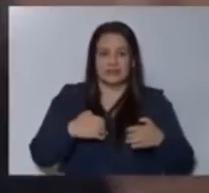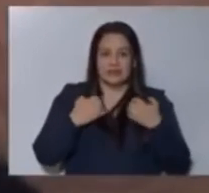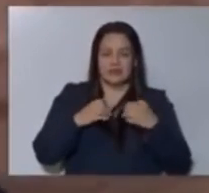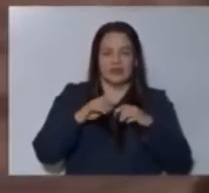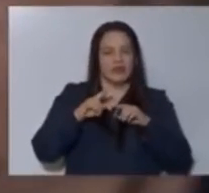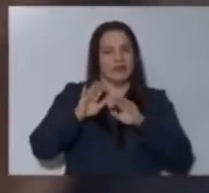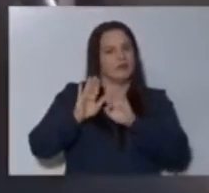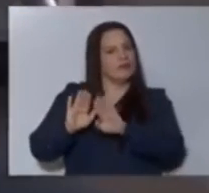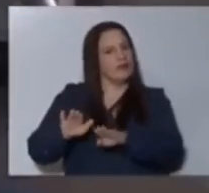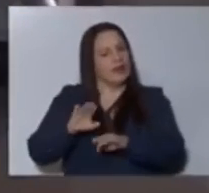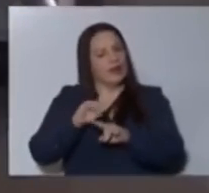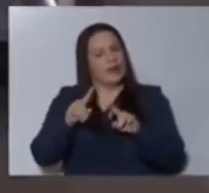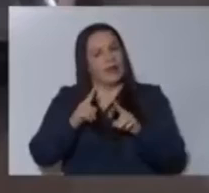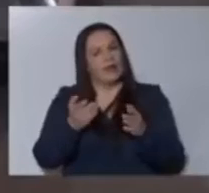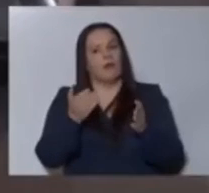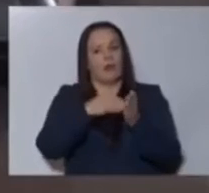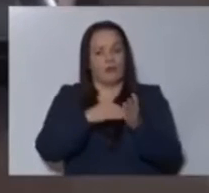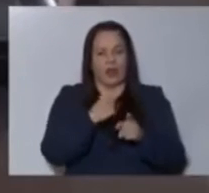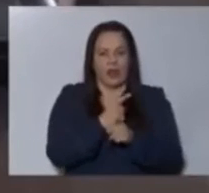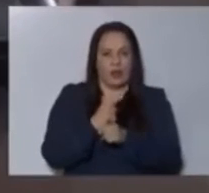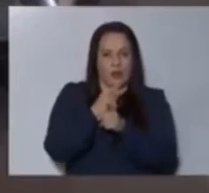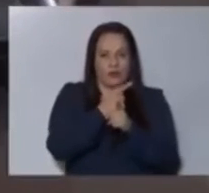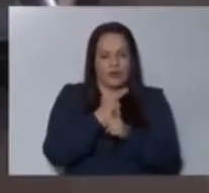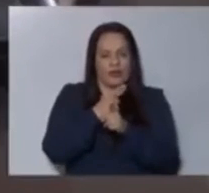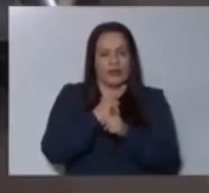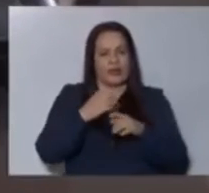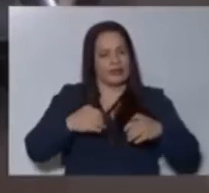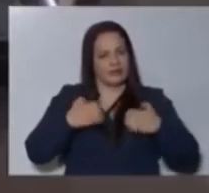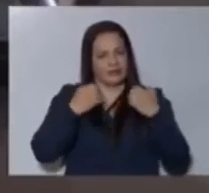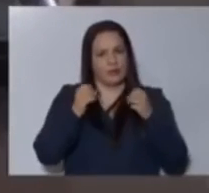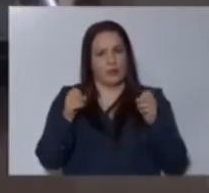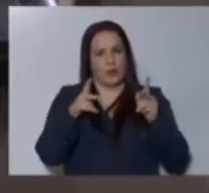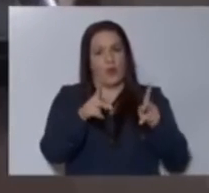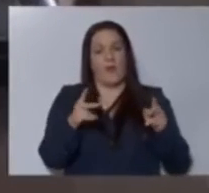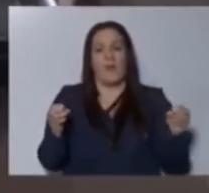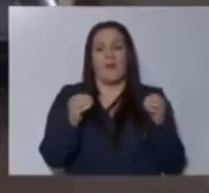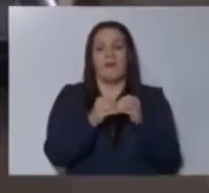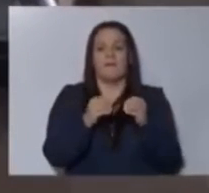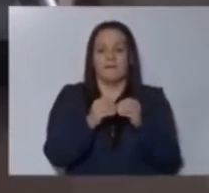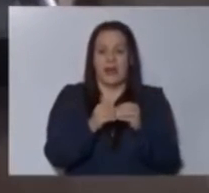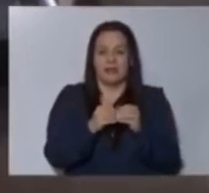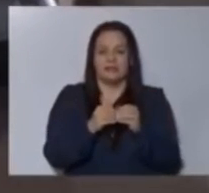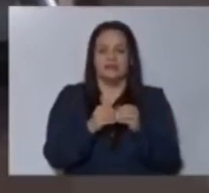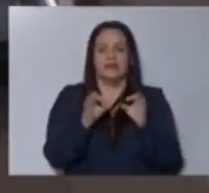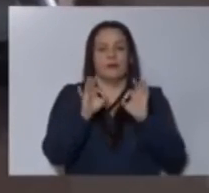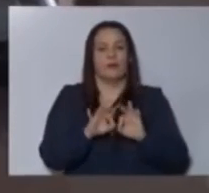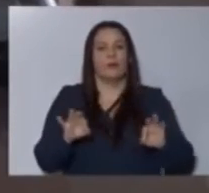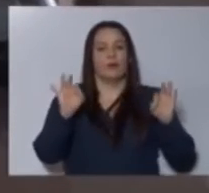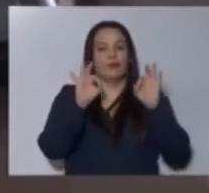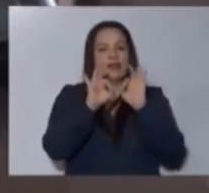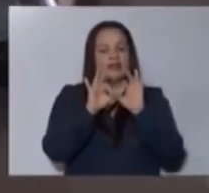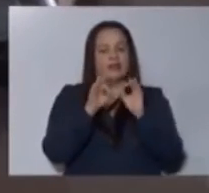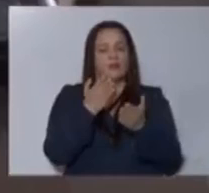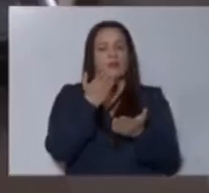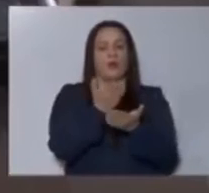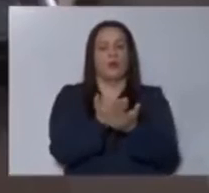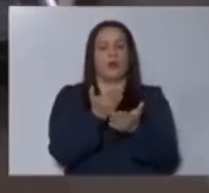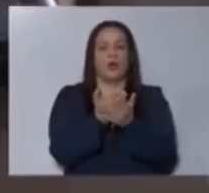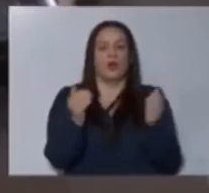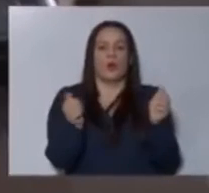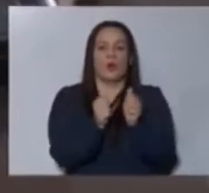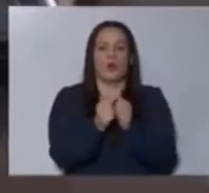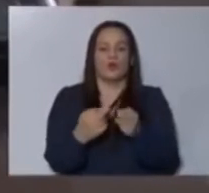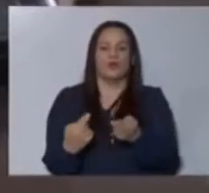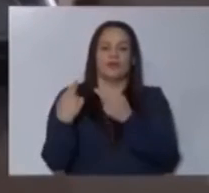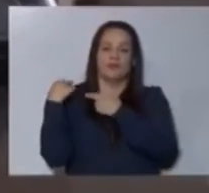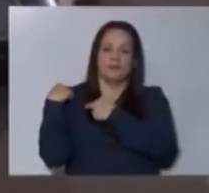Rectificar cuando existe la oportunidad y, más importante, proponer con responsabilidad. Es decir, el